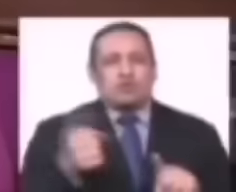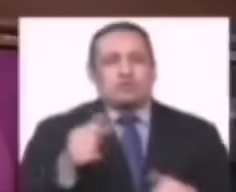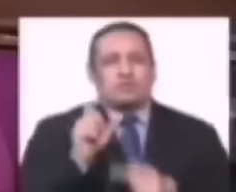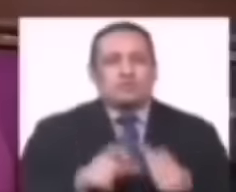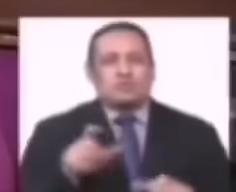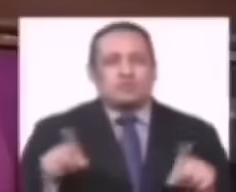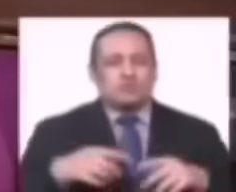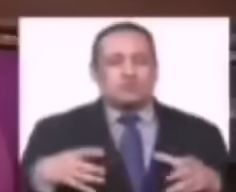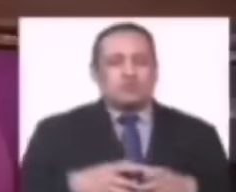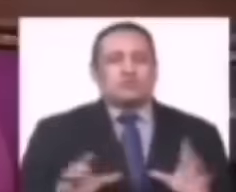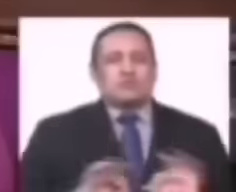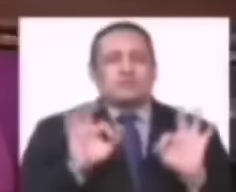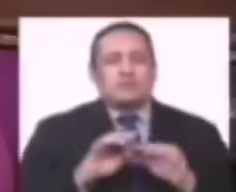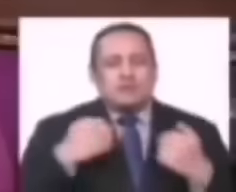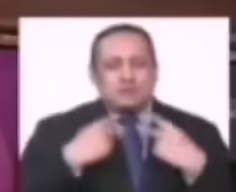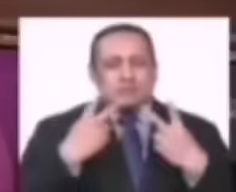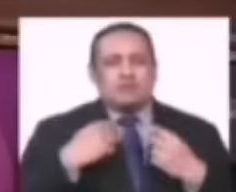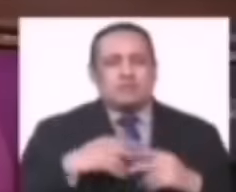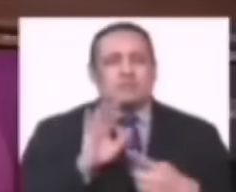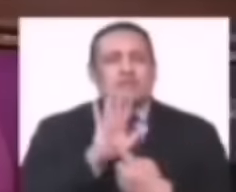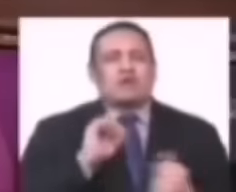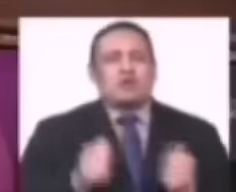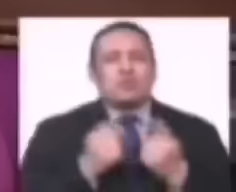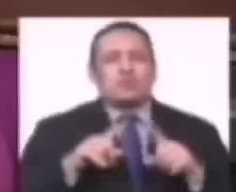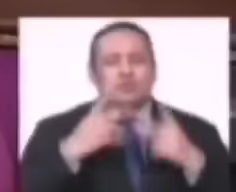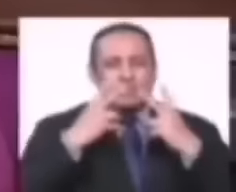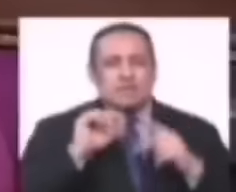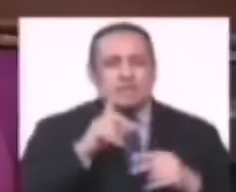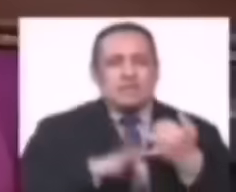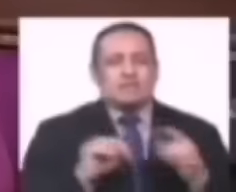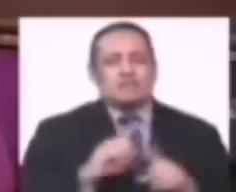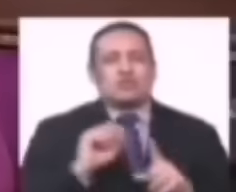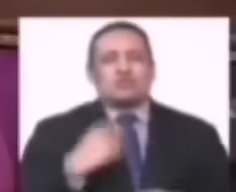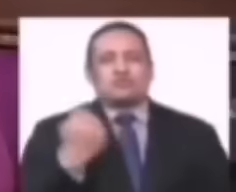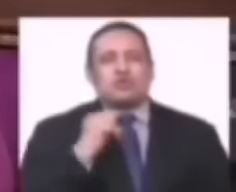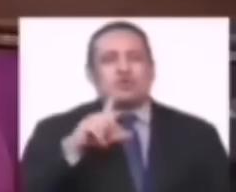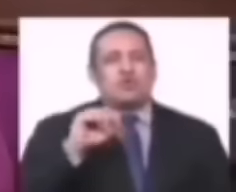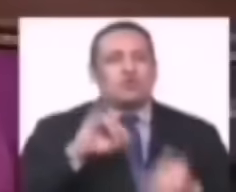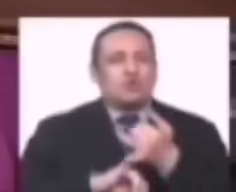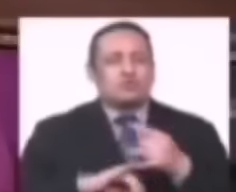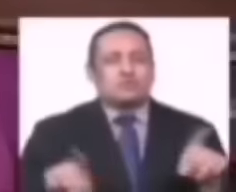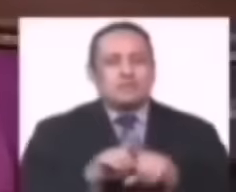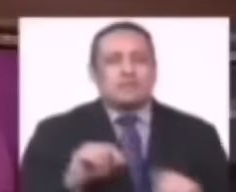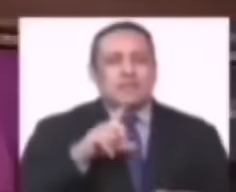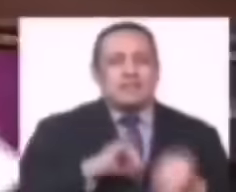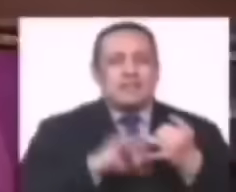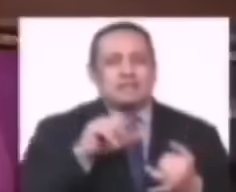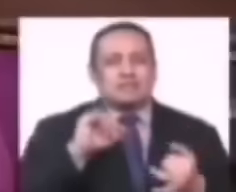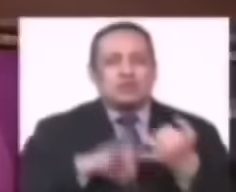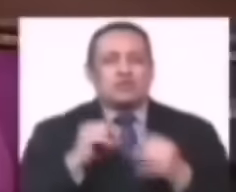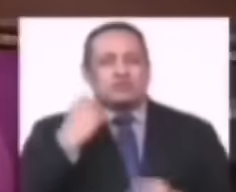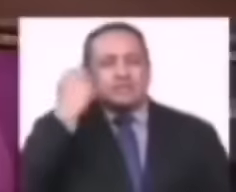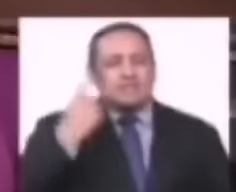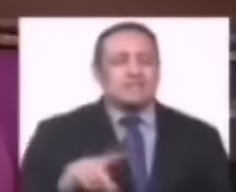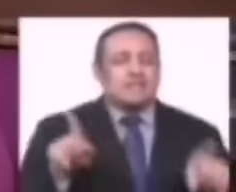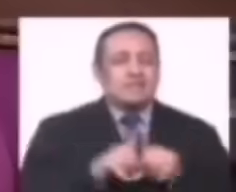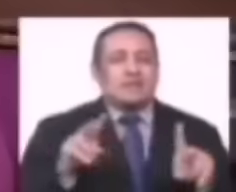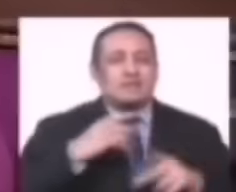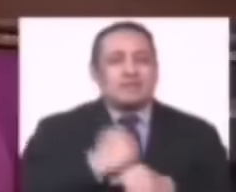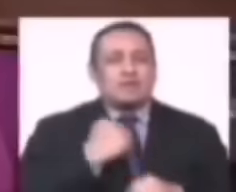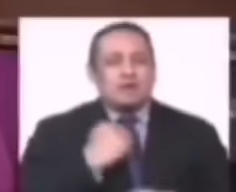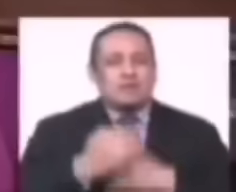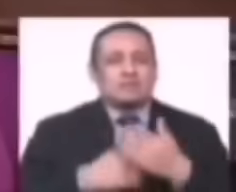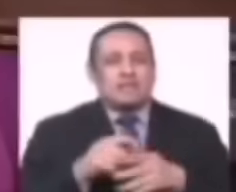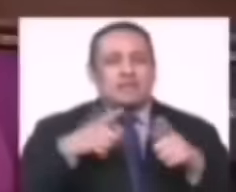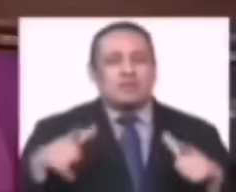no nosotras. Pero yo sí me veo representada cuando escucho el las y no solo cuando escucho el los. Las y los, o los se entiende, es funcional el